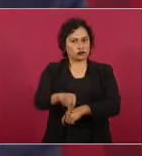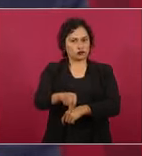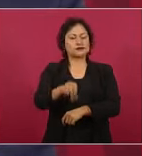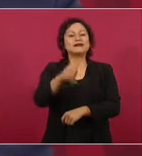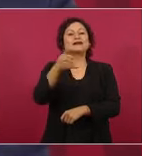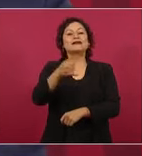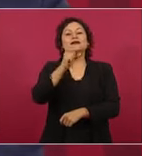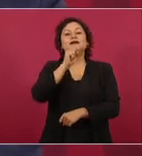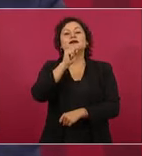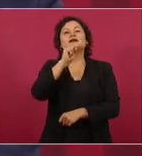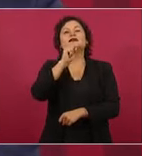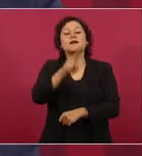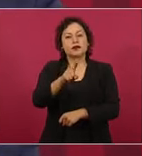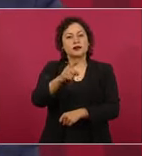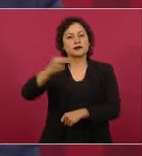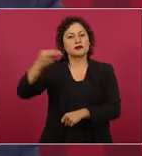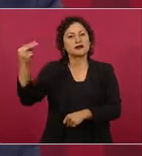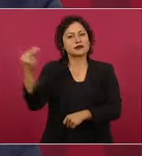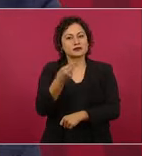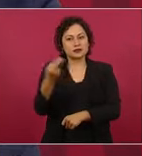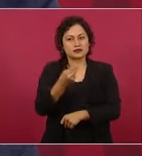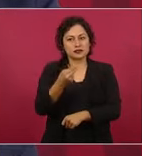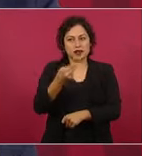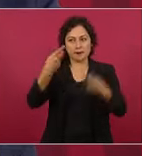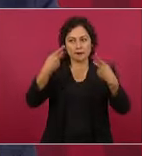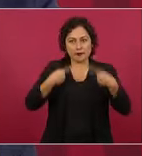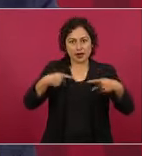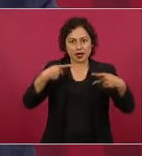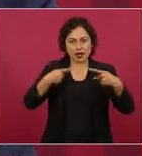inobjetable honestidad, gente con principios,